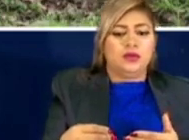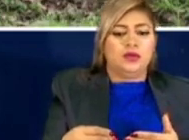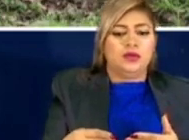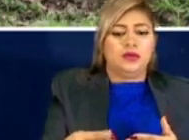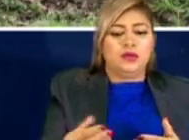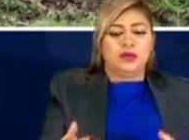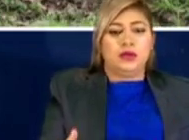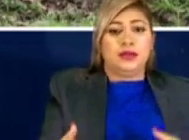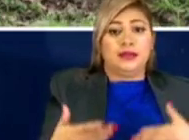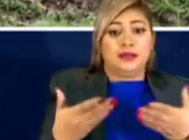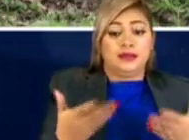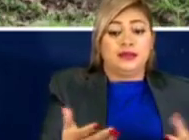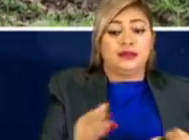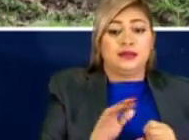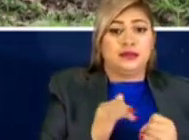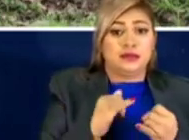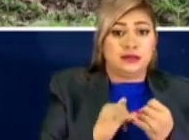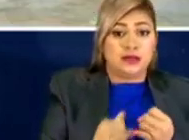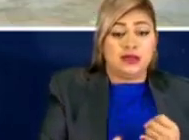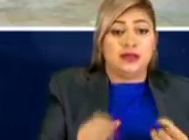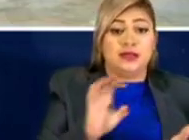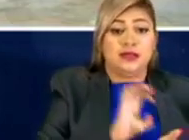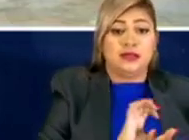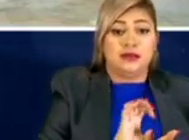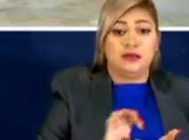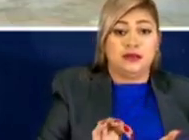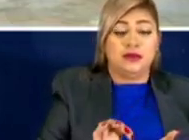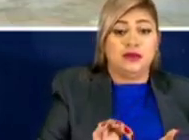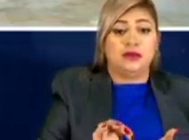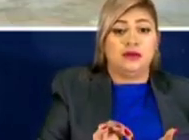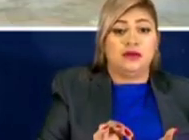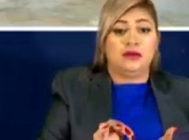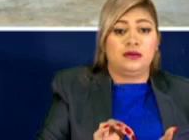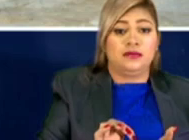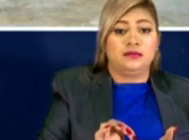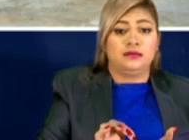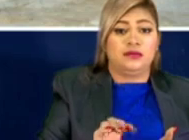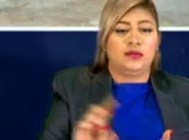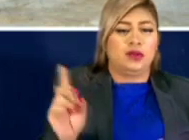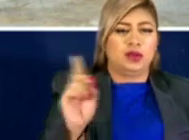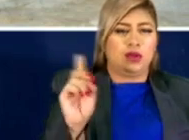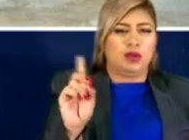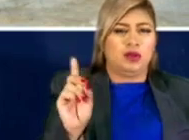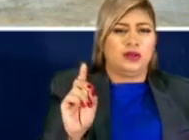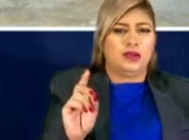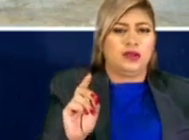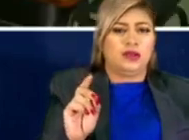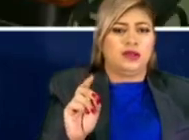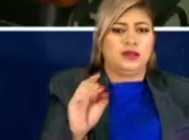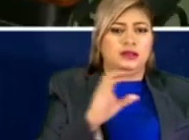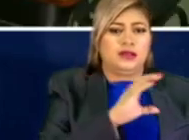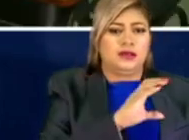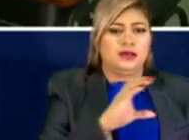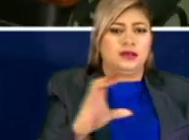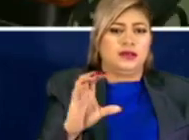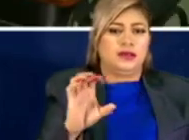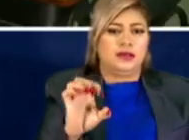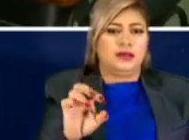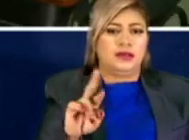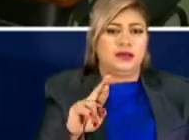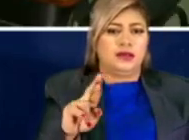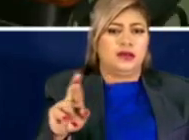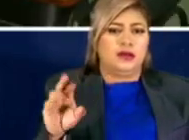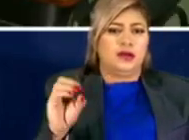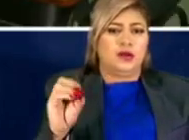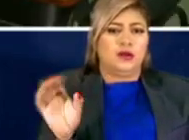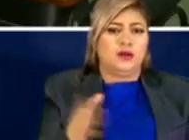Entregamos terminados los centros educativos Escuela Chorchita, Cerro Viejo, Plan de